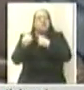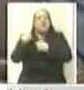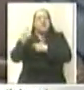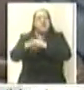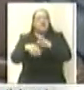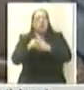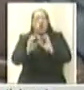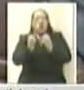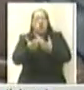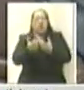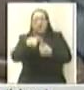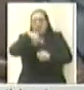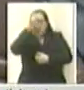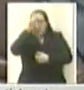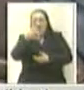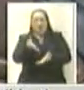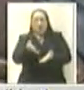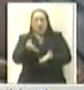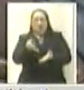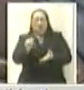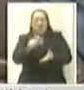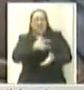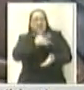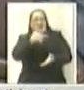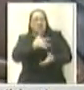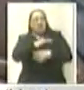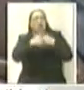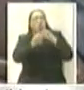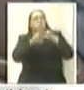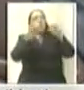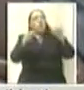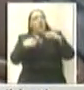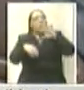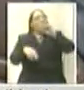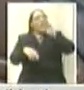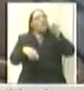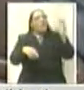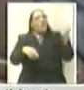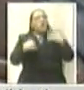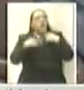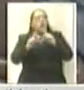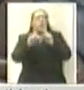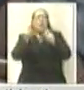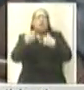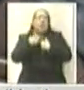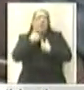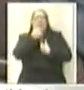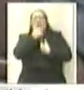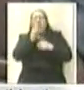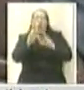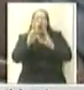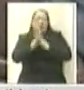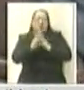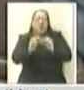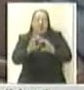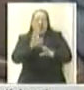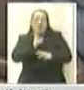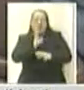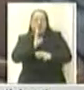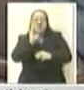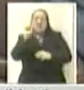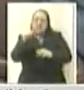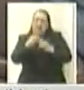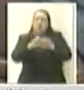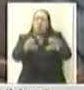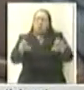representación del Parlamento de la República y el sentir de la población, yo quisiera preguntarme, señor, y espero que me dejen hablar, si